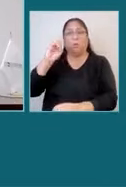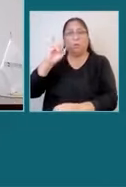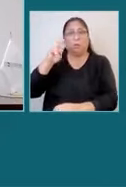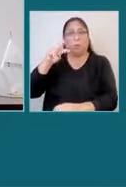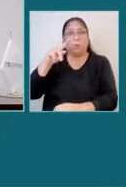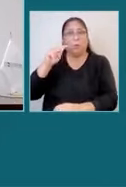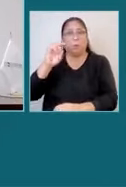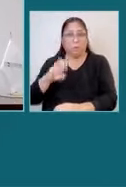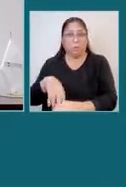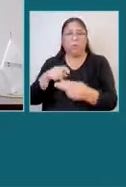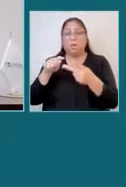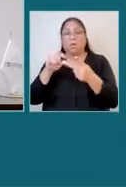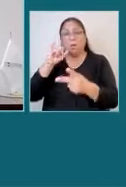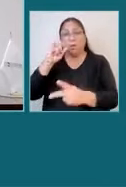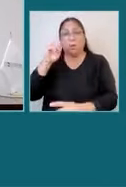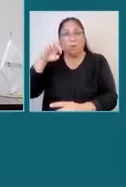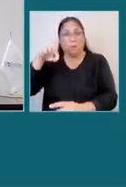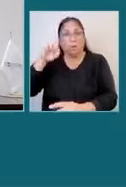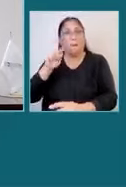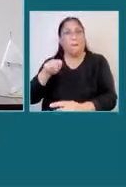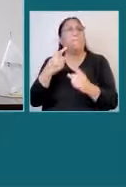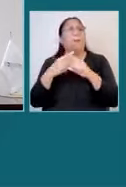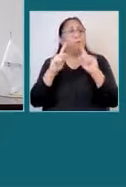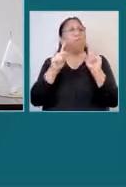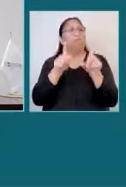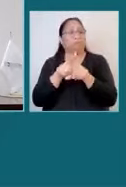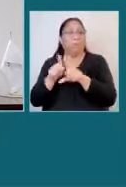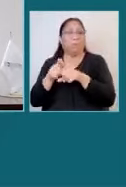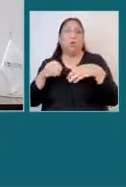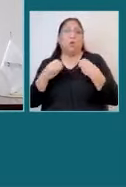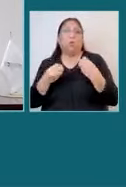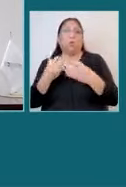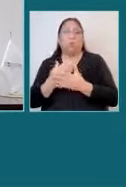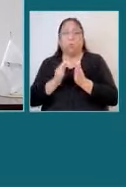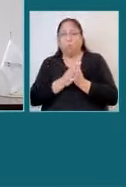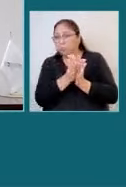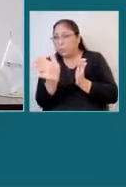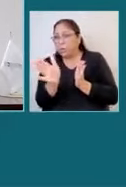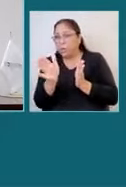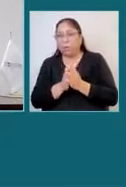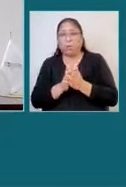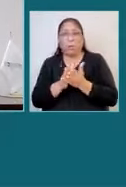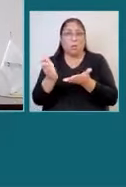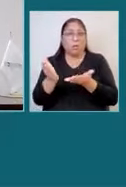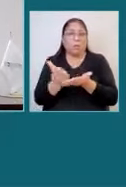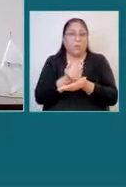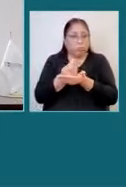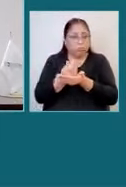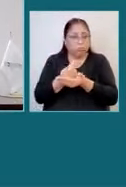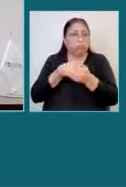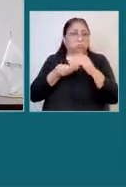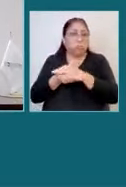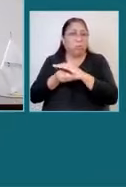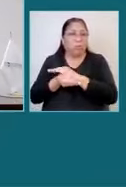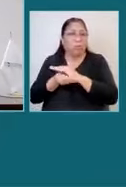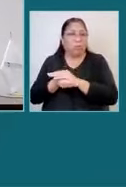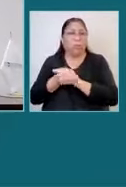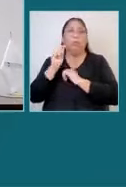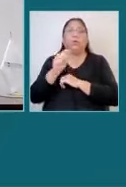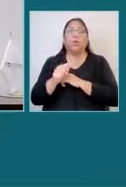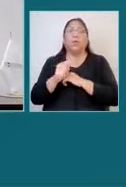ITP, pero también a través de manera indirecta de los fondos de Venture Capital en